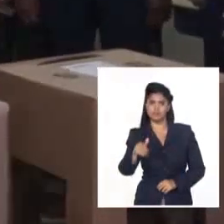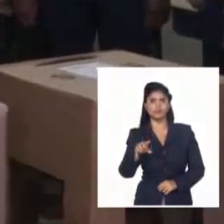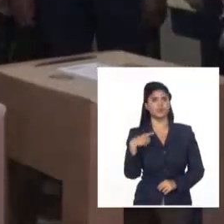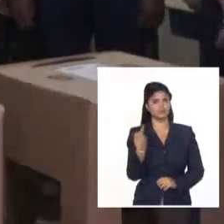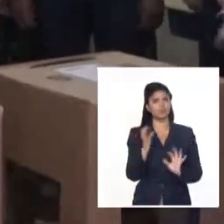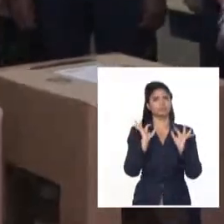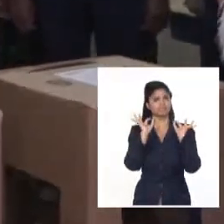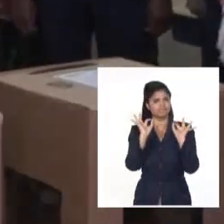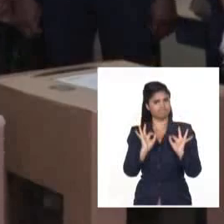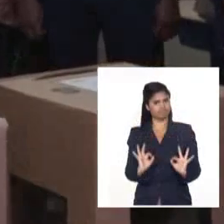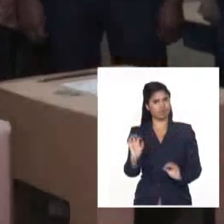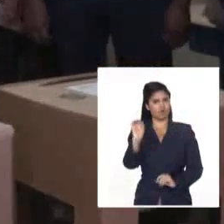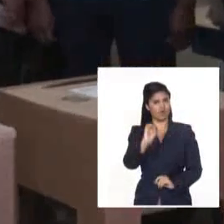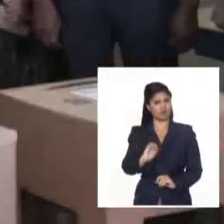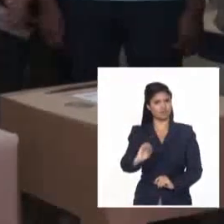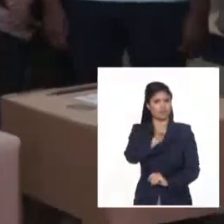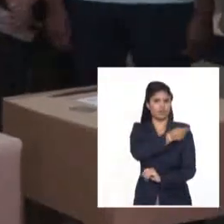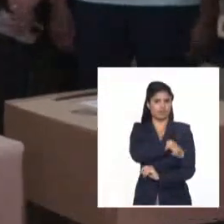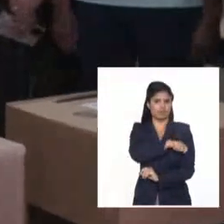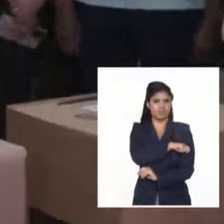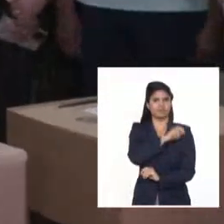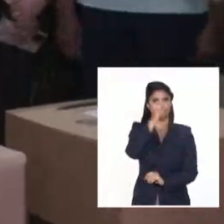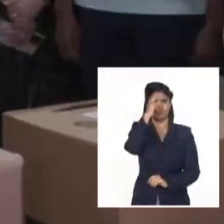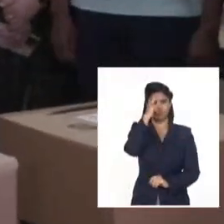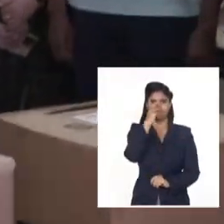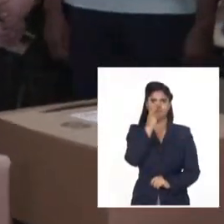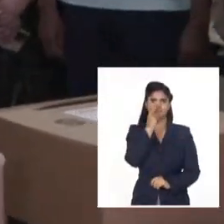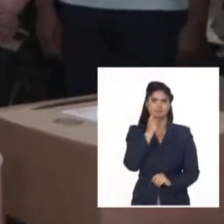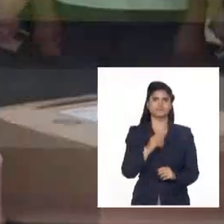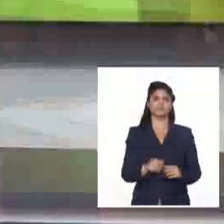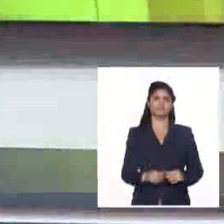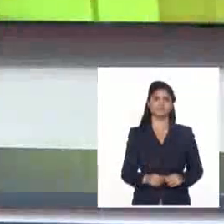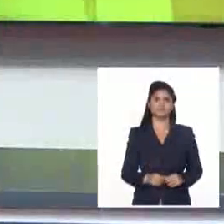y democrático del pueblo dominicano.